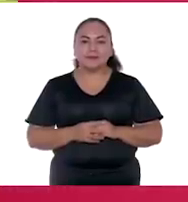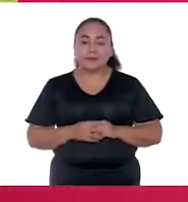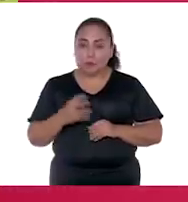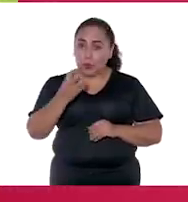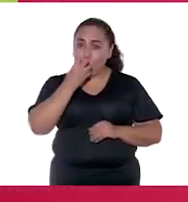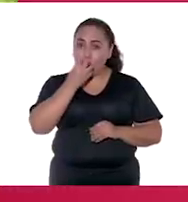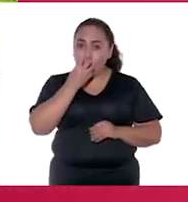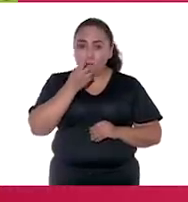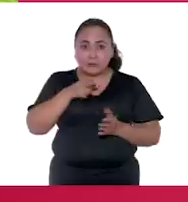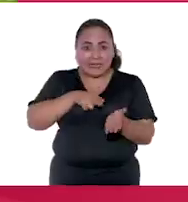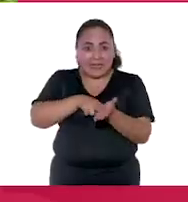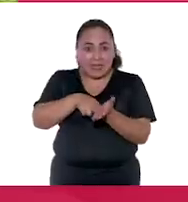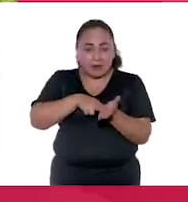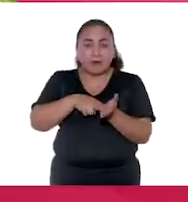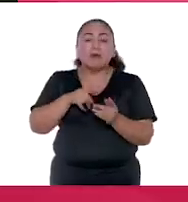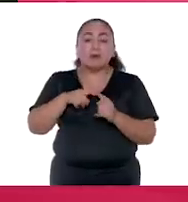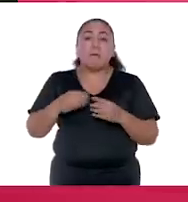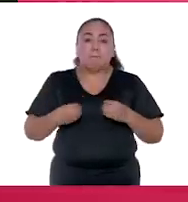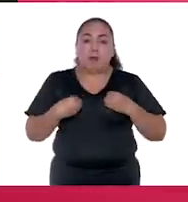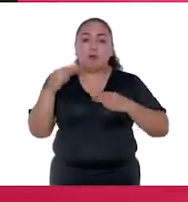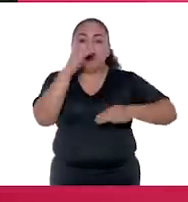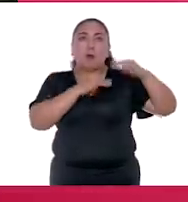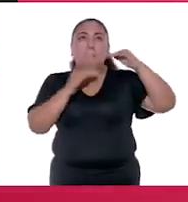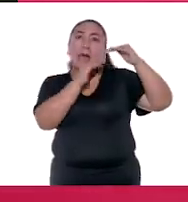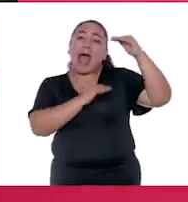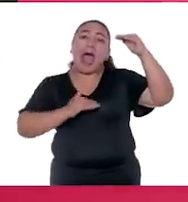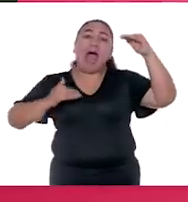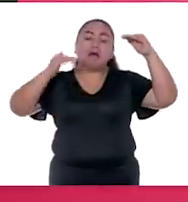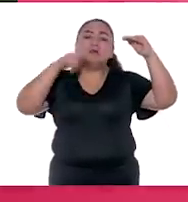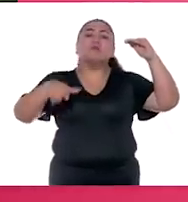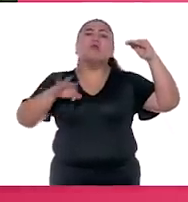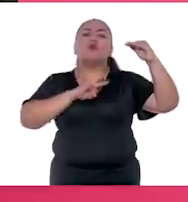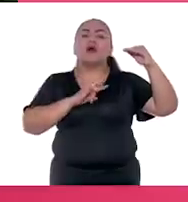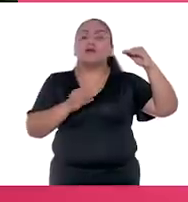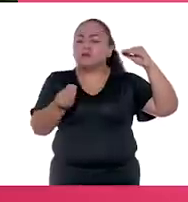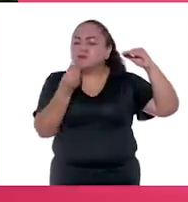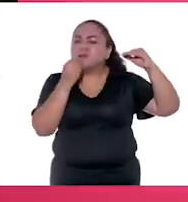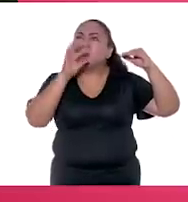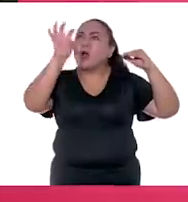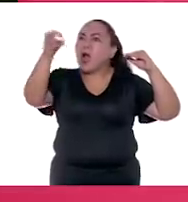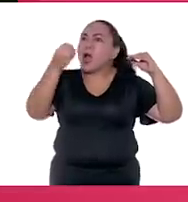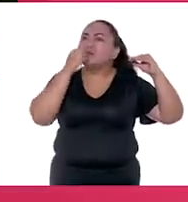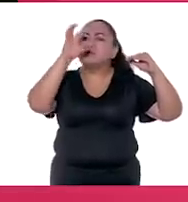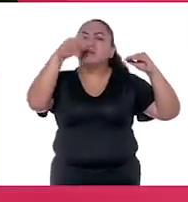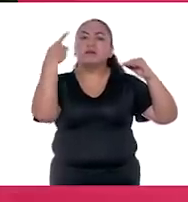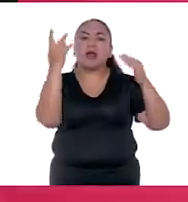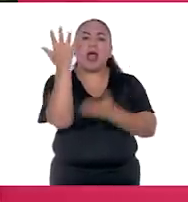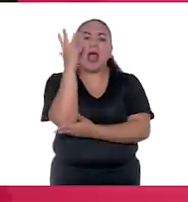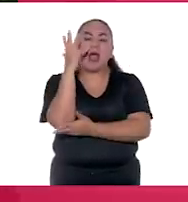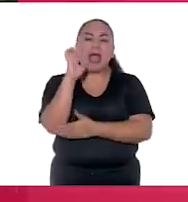Los osos negros viven en la alta montaña, donde pueden alimentarse de bellotas de encino.